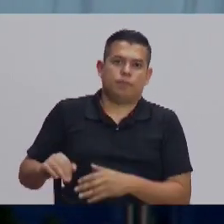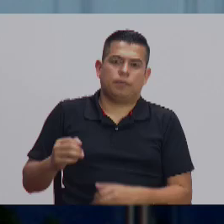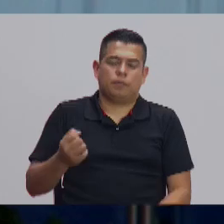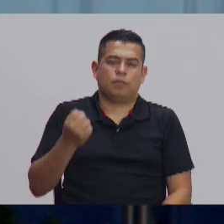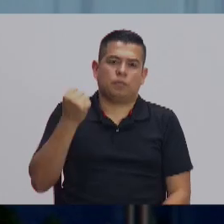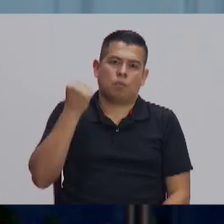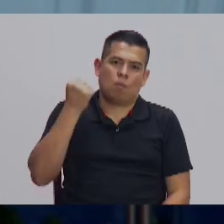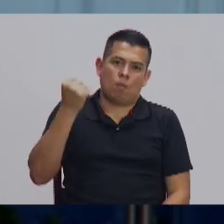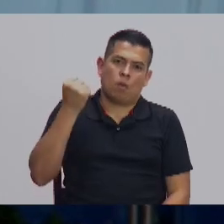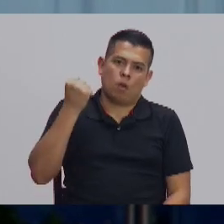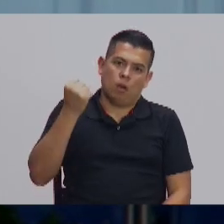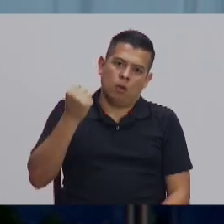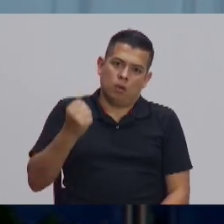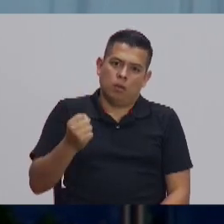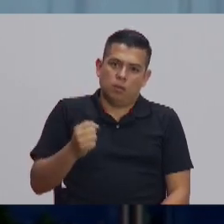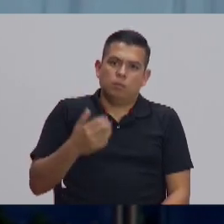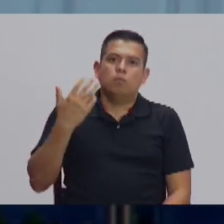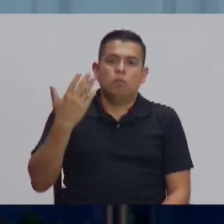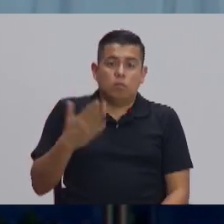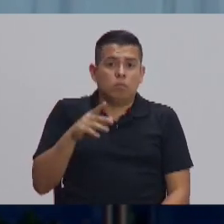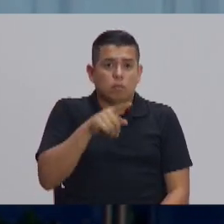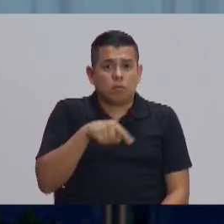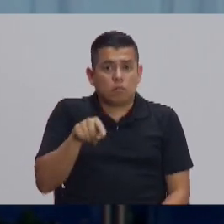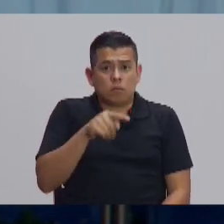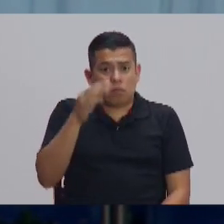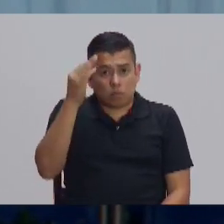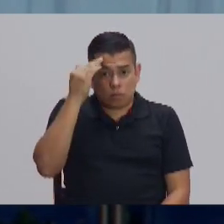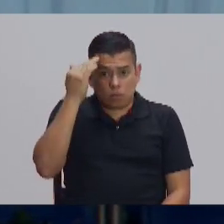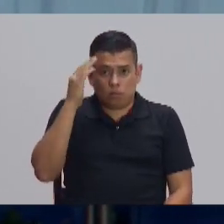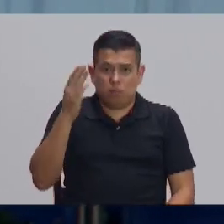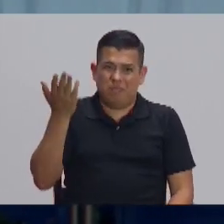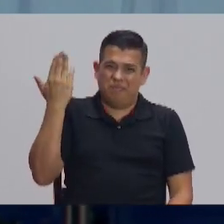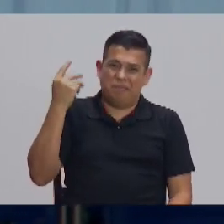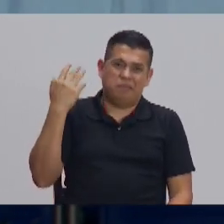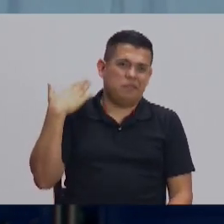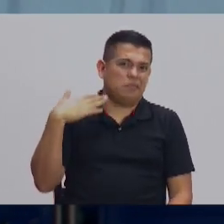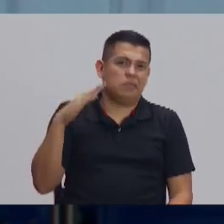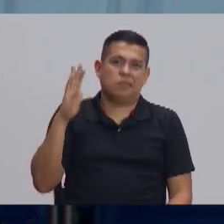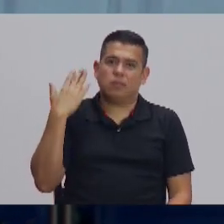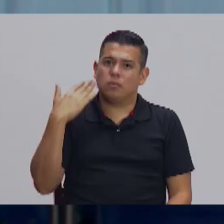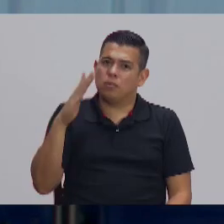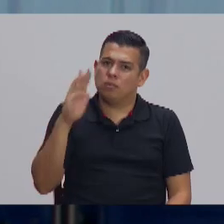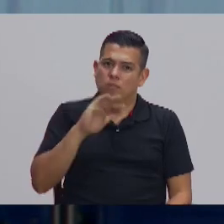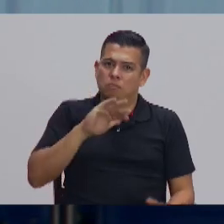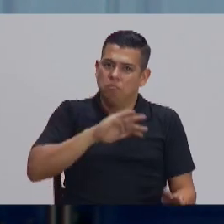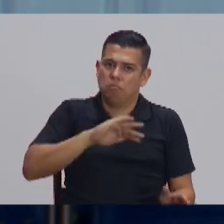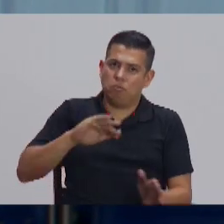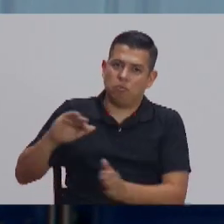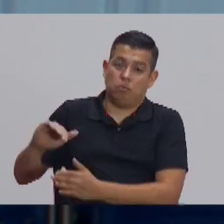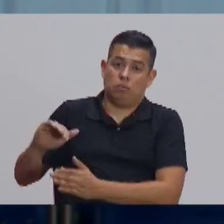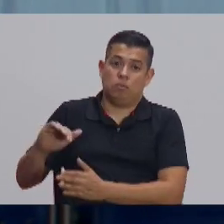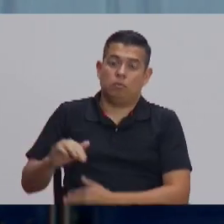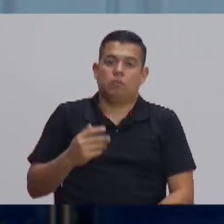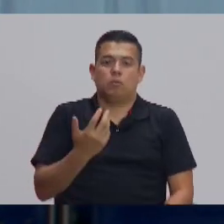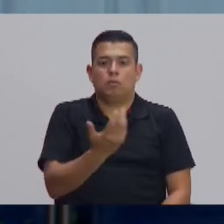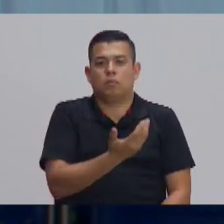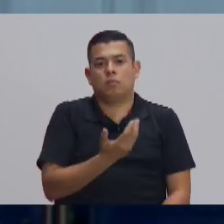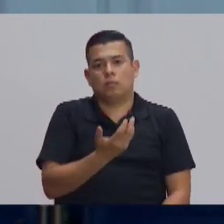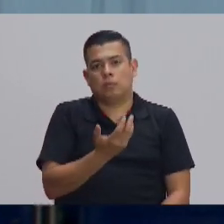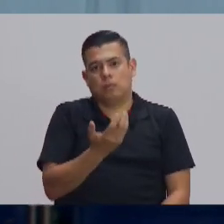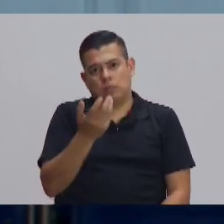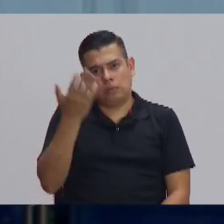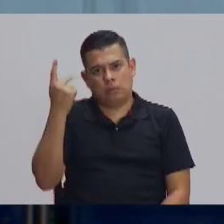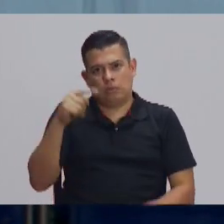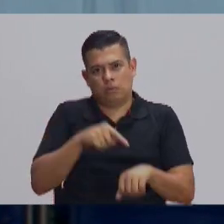importante era de que ya ellos habían dejado un mundo que muchos oigan esto es interesante muchos de ellos